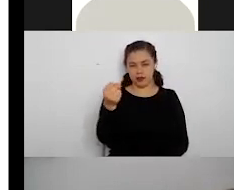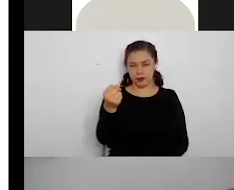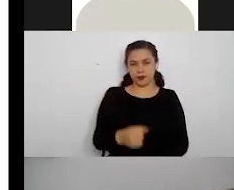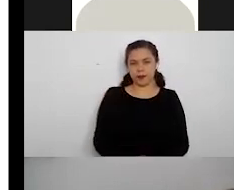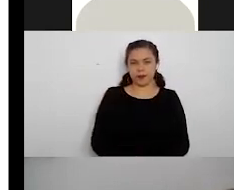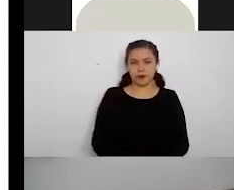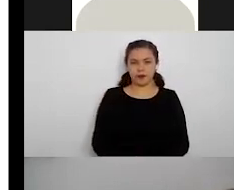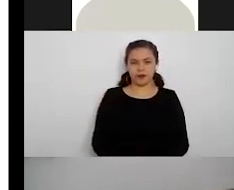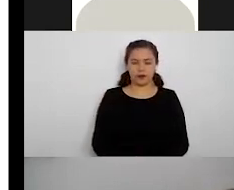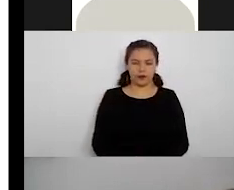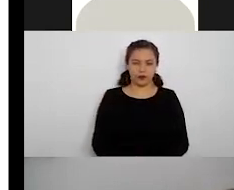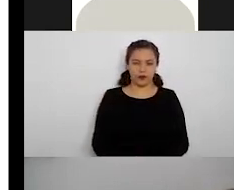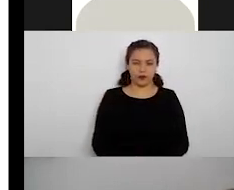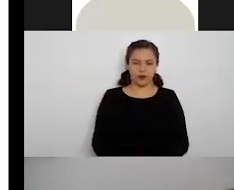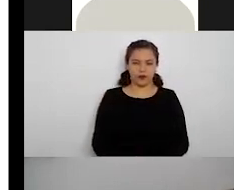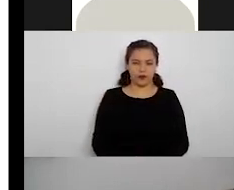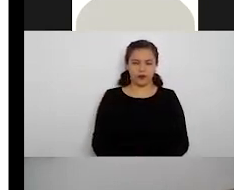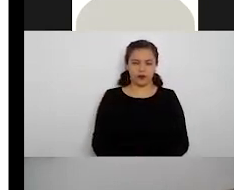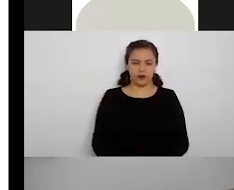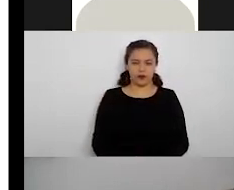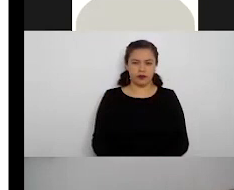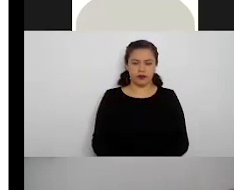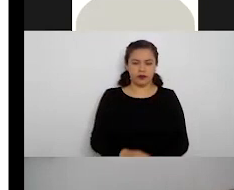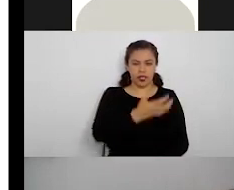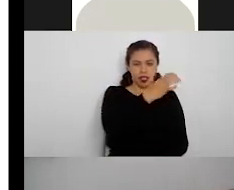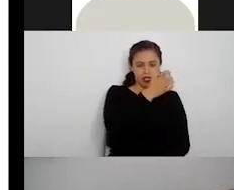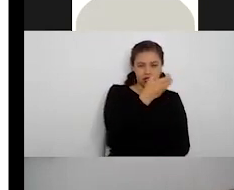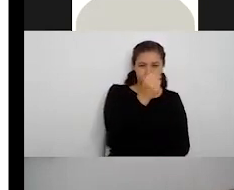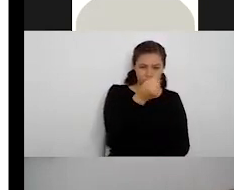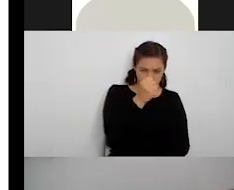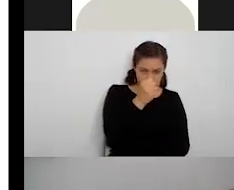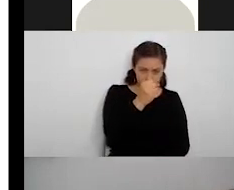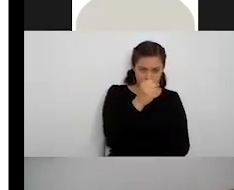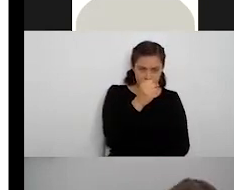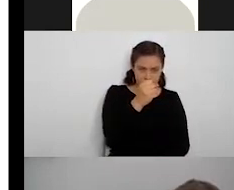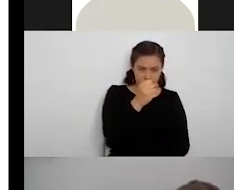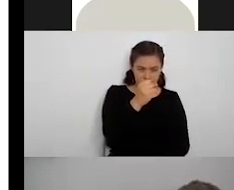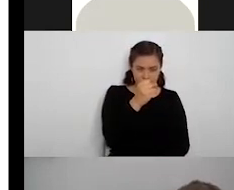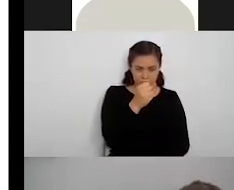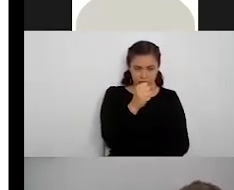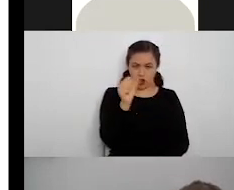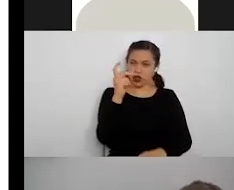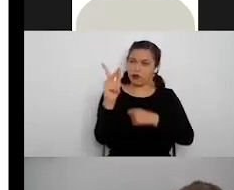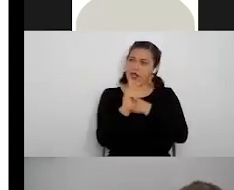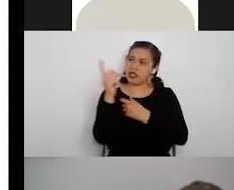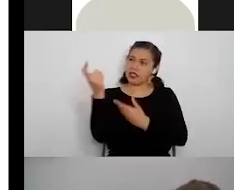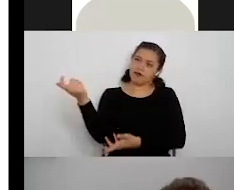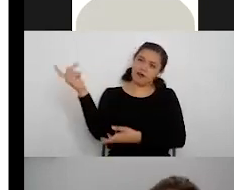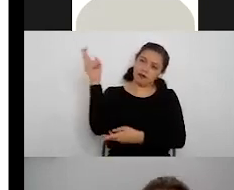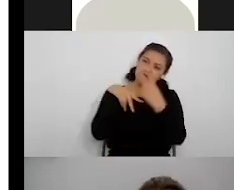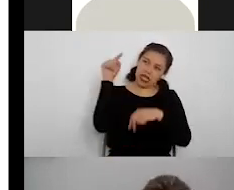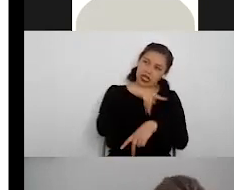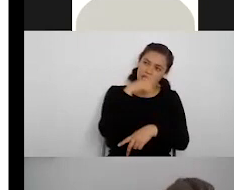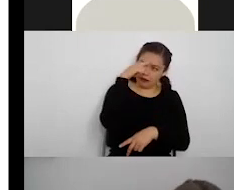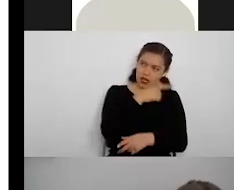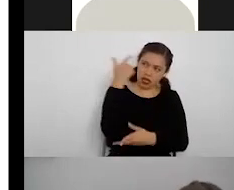Y aquí lo que saqué es acumulado enero, septiembre, ¿cuánta inversión extranjera ha llegado a México?